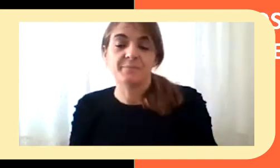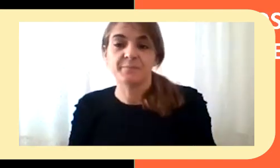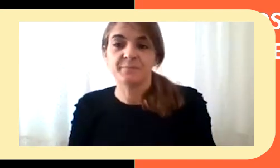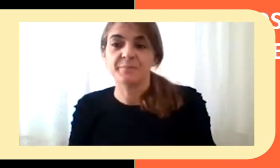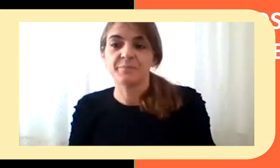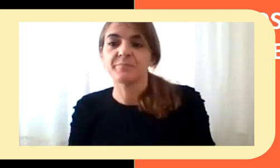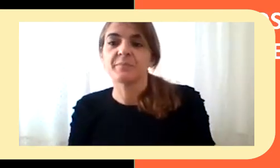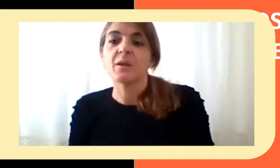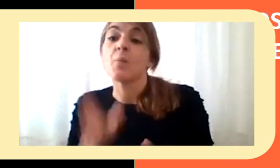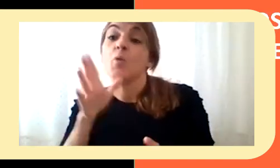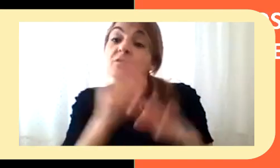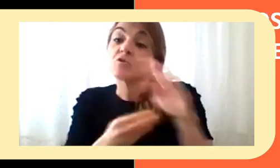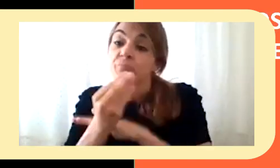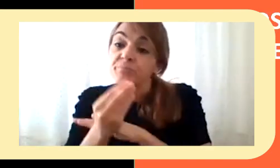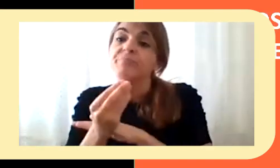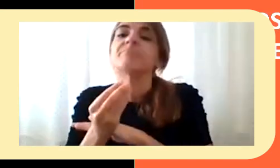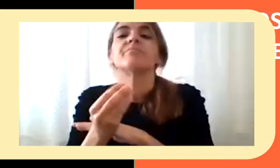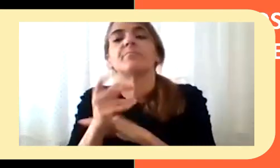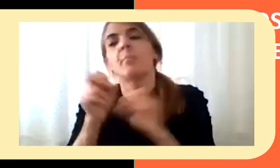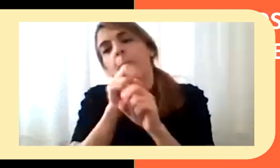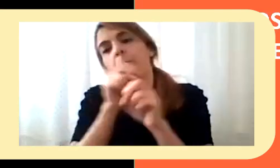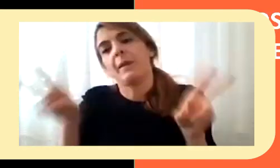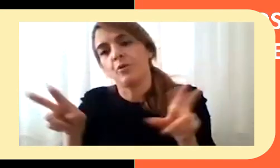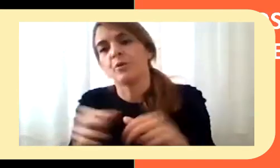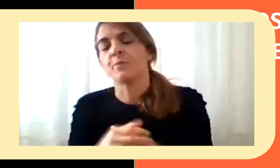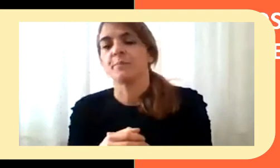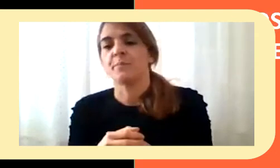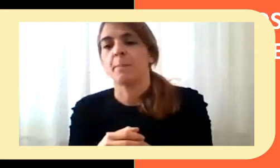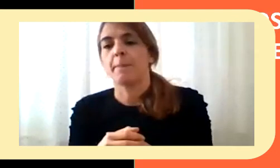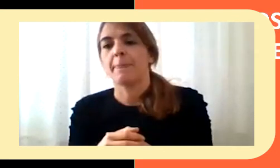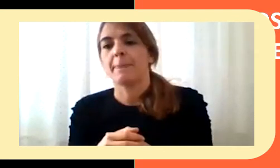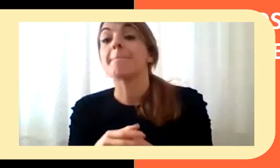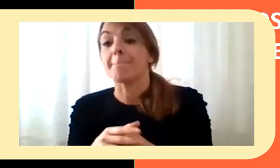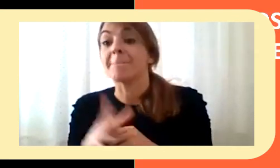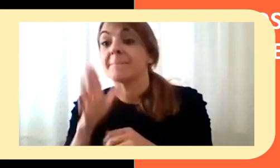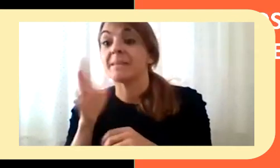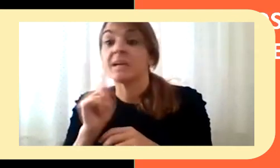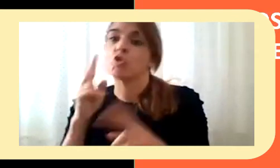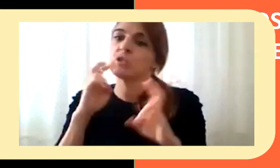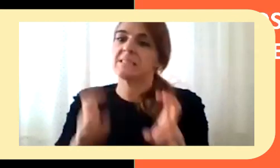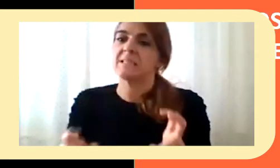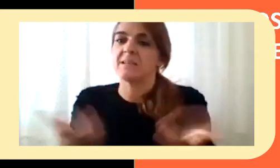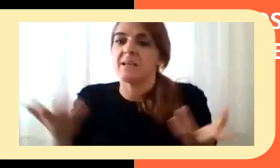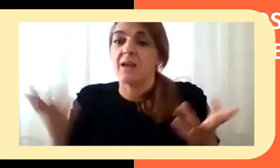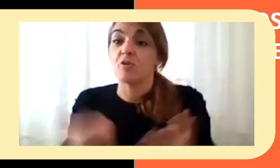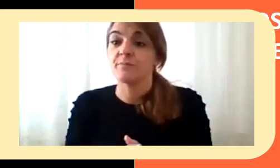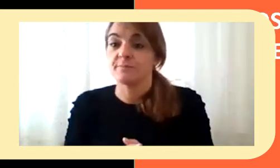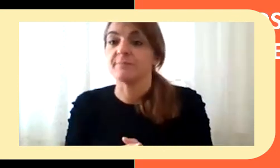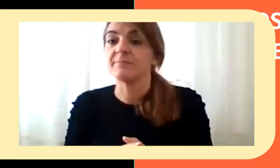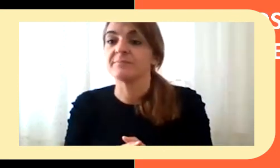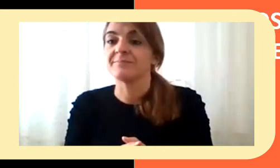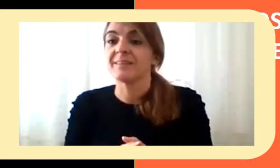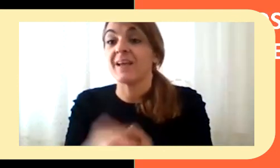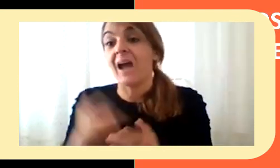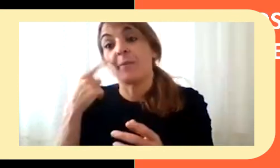ella genera niños con más prematuros. Pues que no se estrese, bueno, pues que cambiemos las condiciones de vida y trabajo, porque